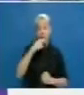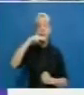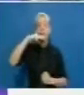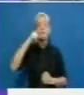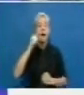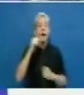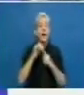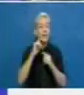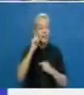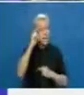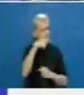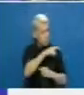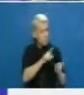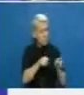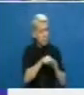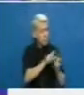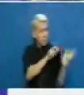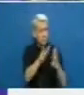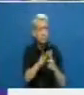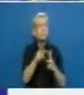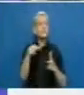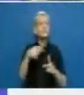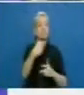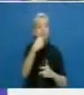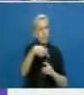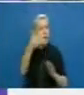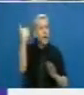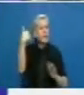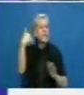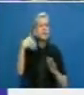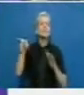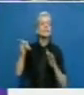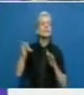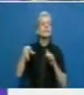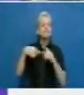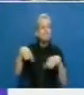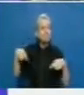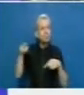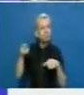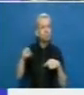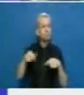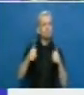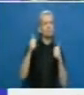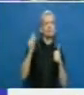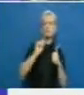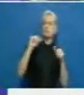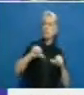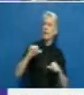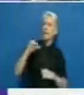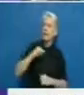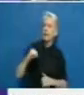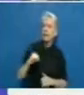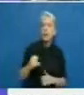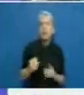haciendo alusión a eso, ¿no? Que los recuerdos que tiene Mendoza de este recurso no son buenos. ¿Y por qué no se puede volver entonces o por qué no se puede